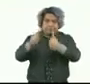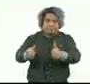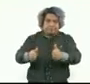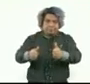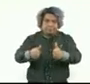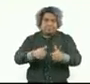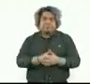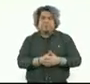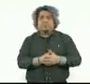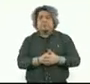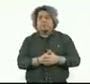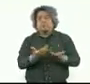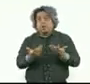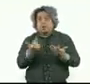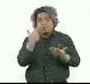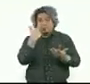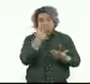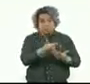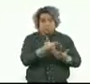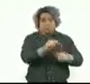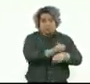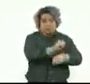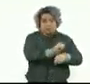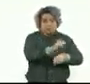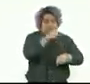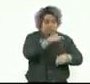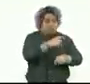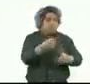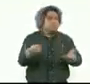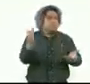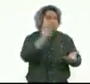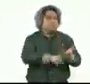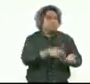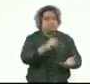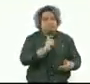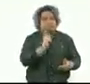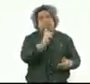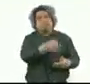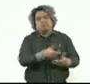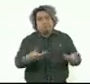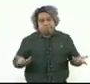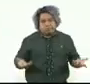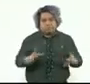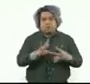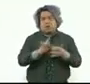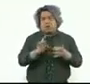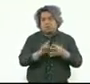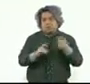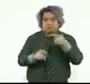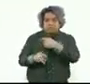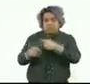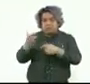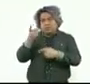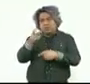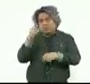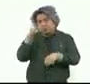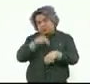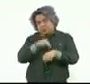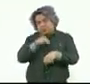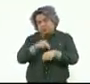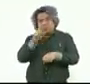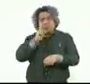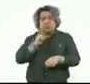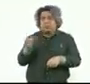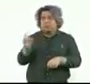de estas unidades médicas, le voy a pedir a la doctora Oliva que nos los explique. Vamos a firmar el